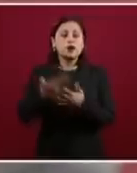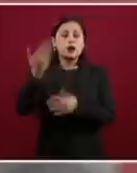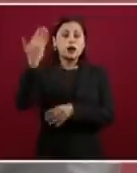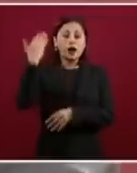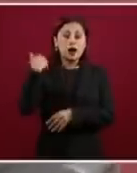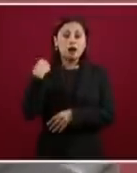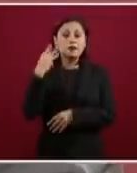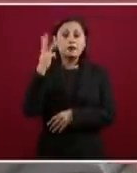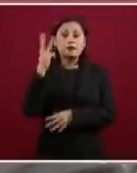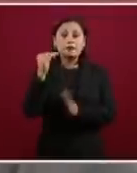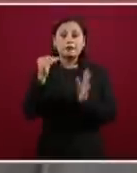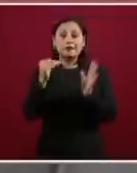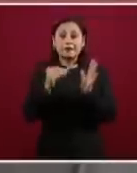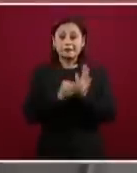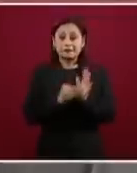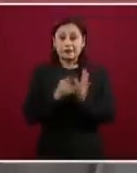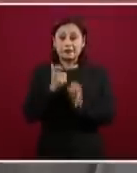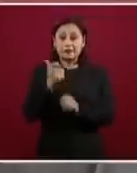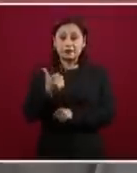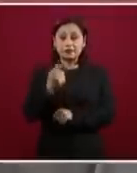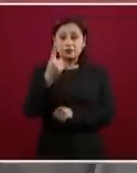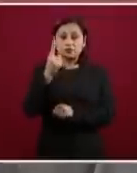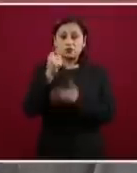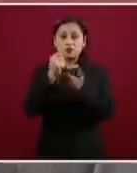3,000 pesos la tonelada de maíz?